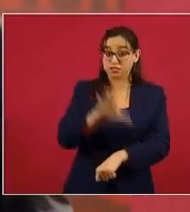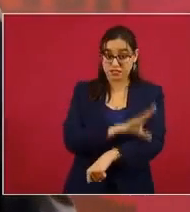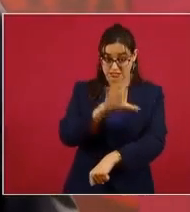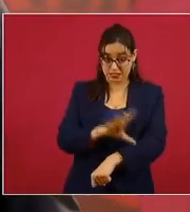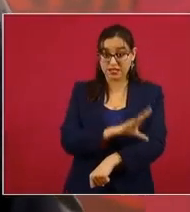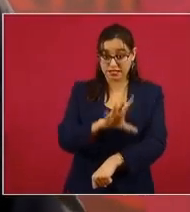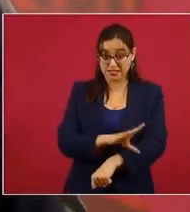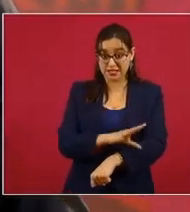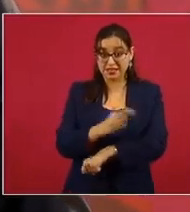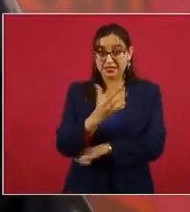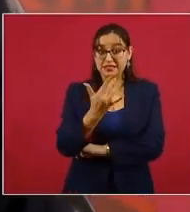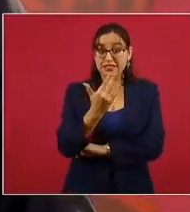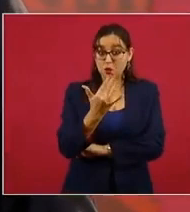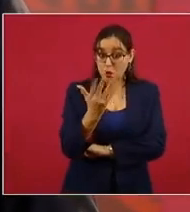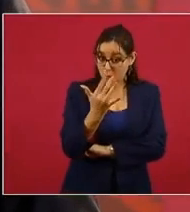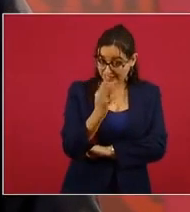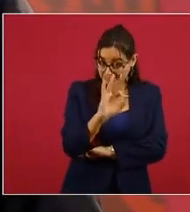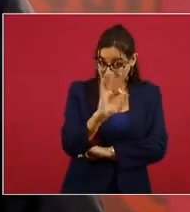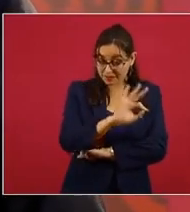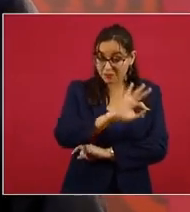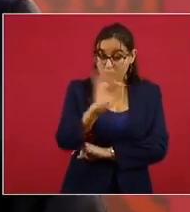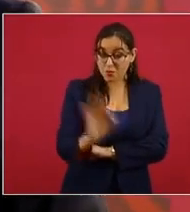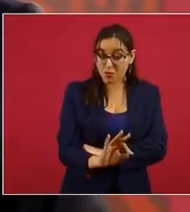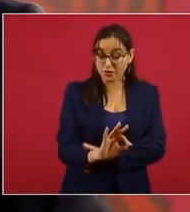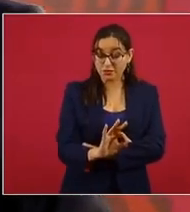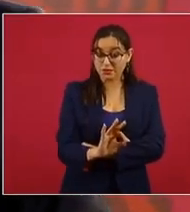Que se produce en el país